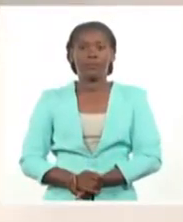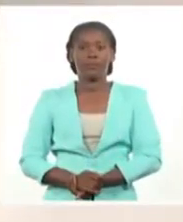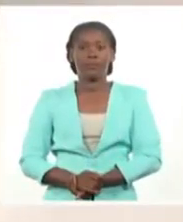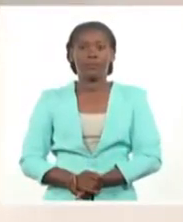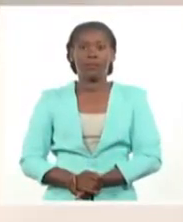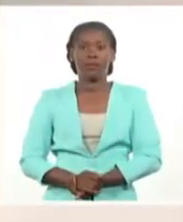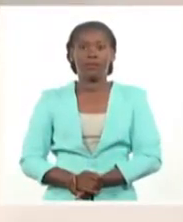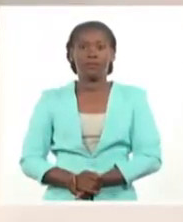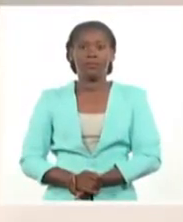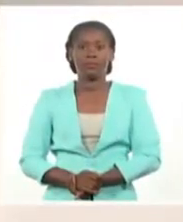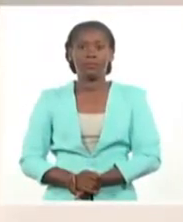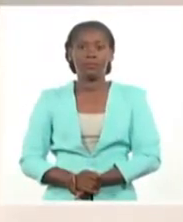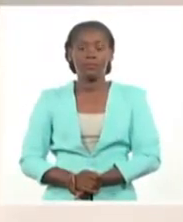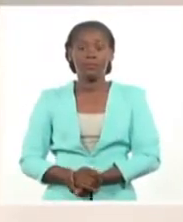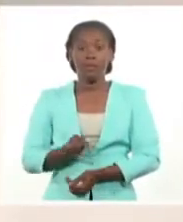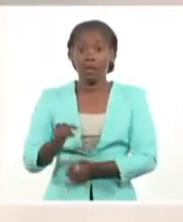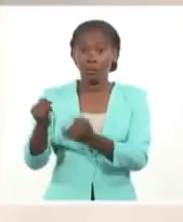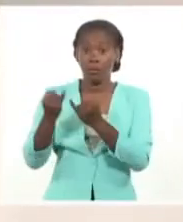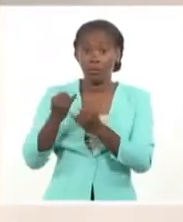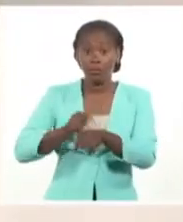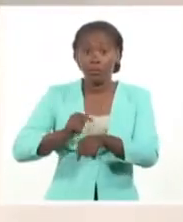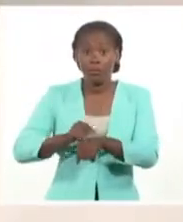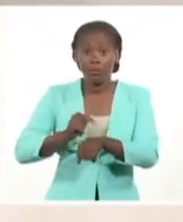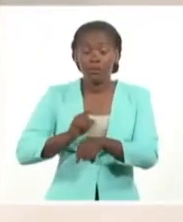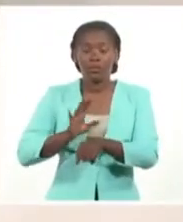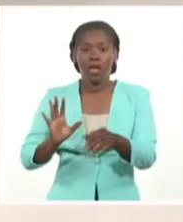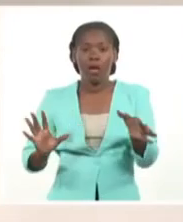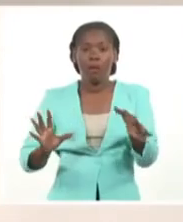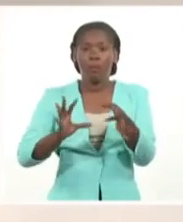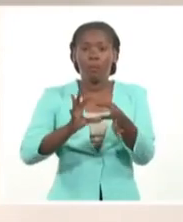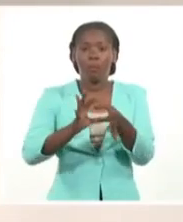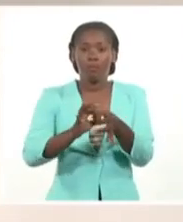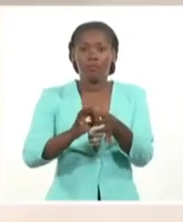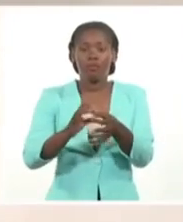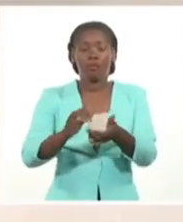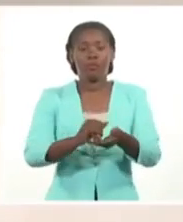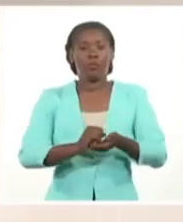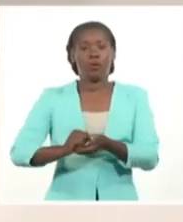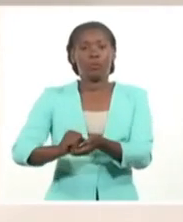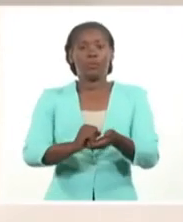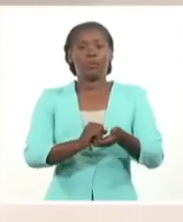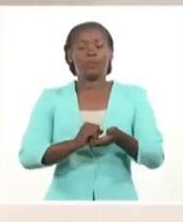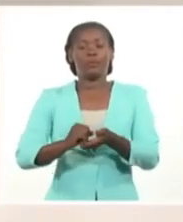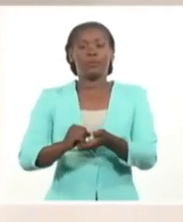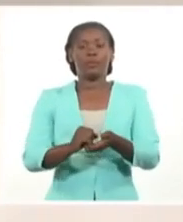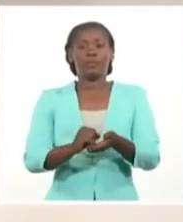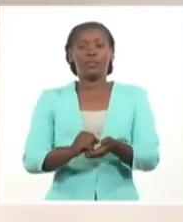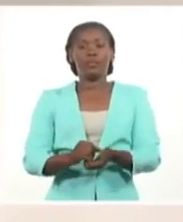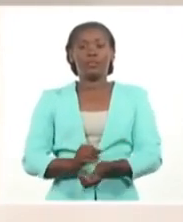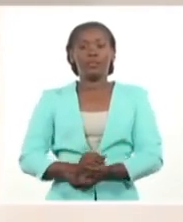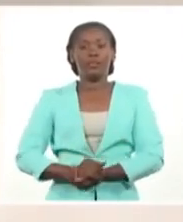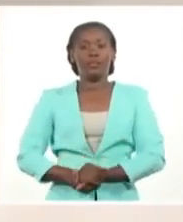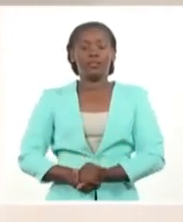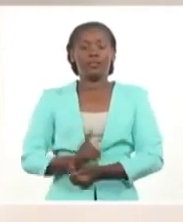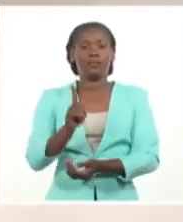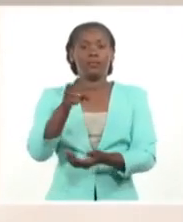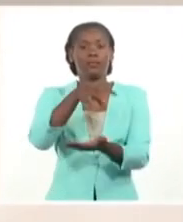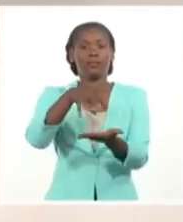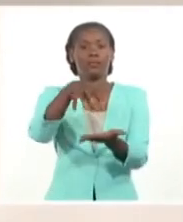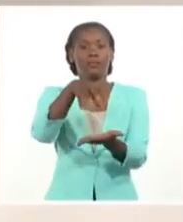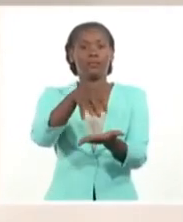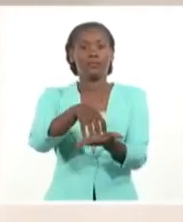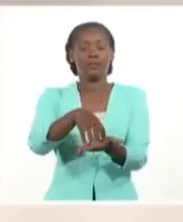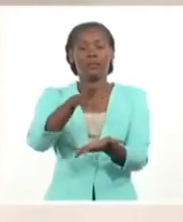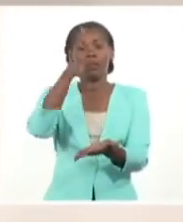Bueno, me informan en este momento que ya se encuentra listo el contacto con nuestra colega Glenda Torres, que se encuentra en el Instituto de Medicina Tropical